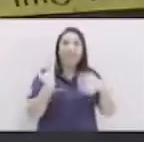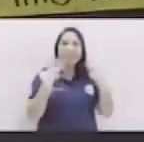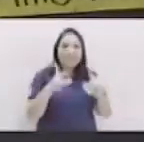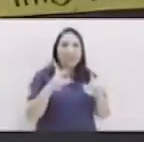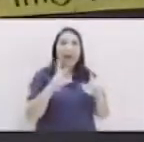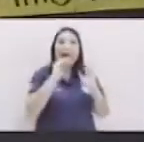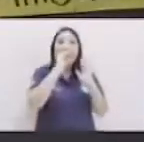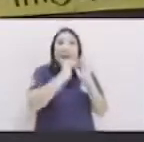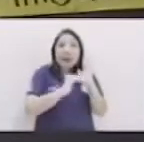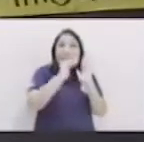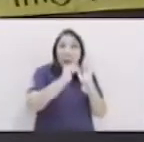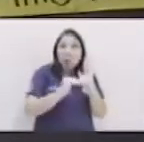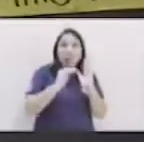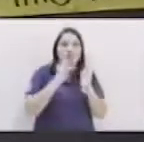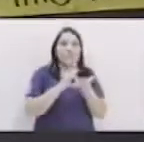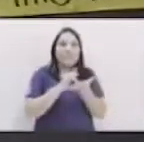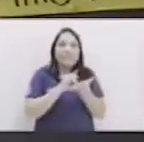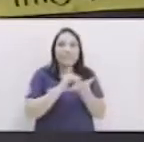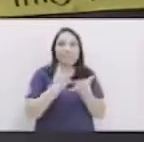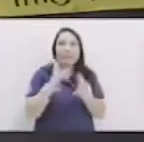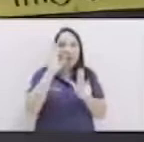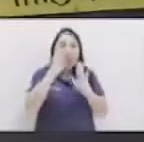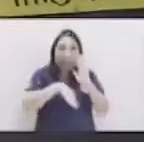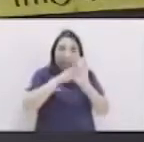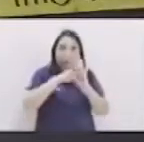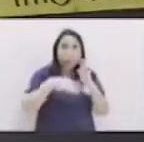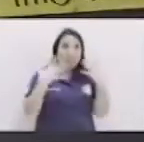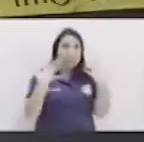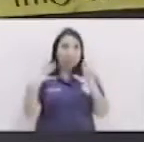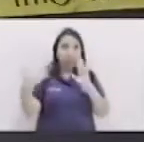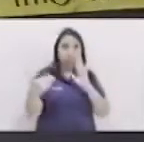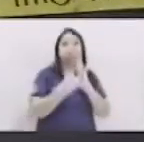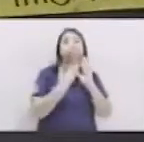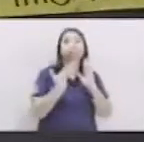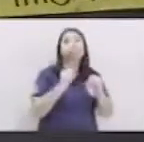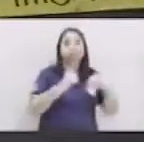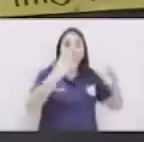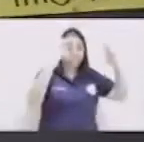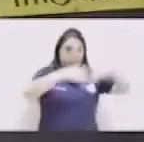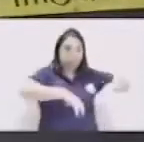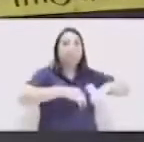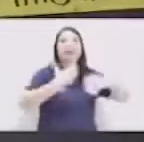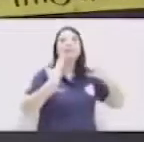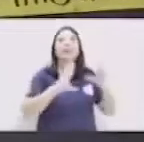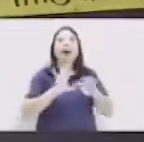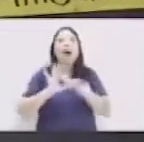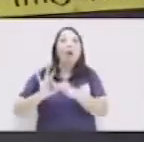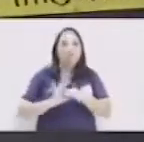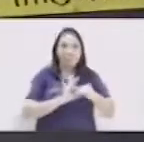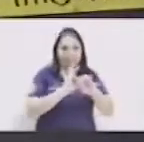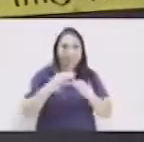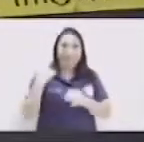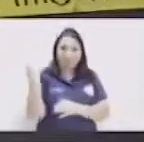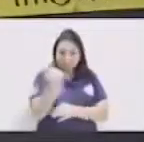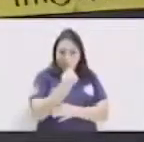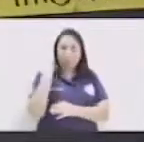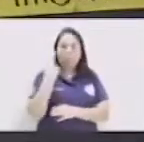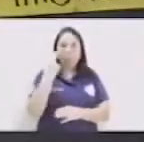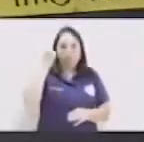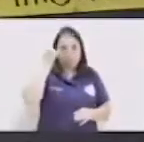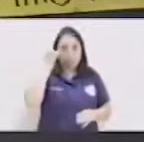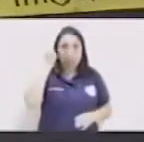mitigar, reducir cualquier riesgo, y en el momento en que ocurra algún evento o algún desastre,